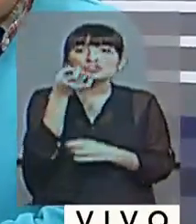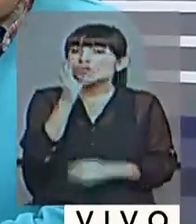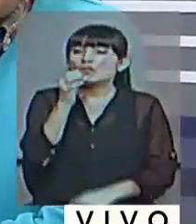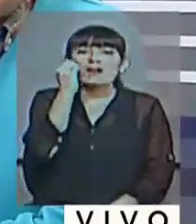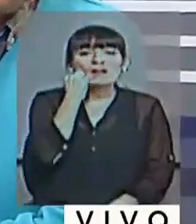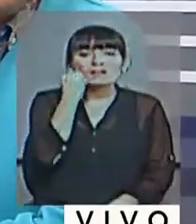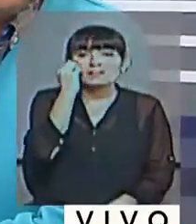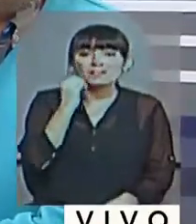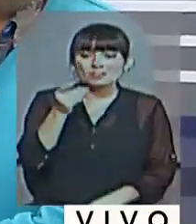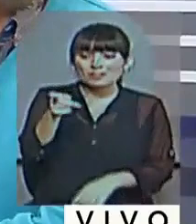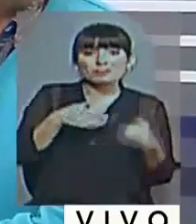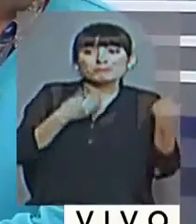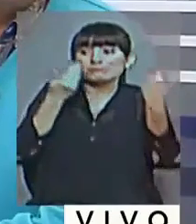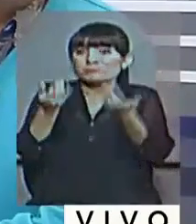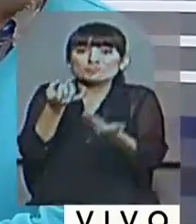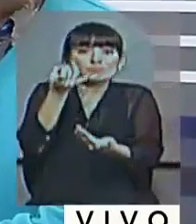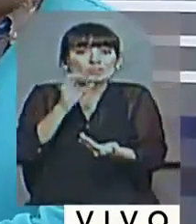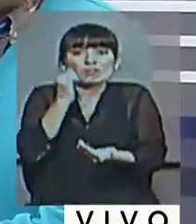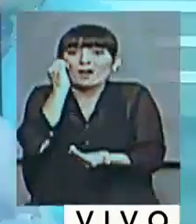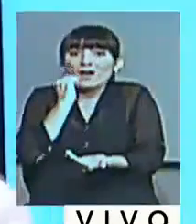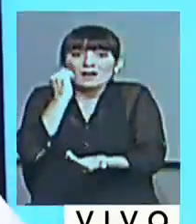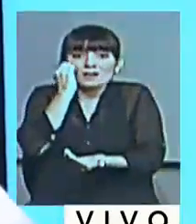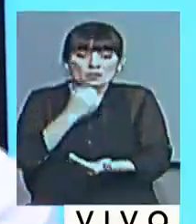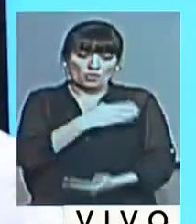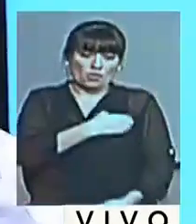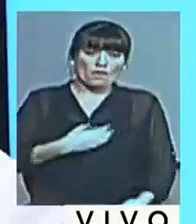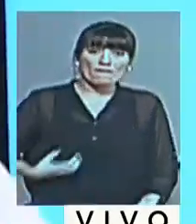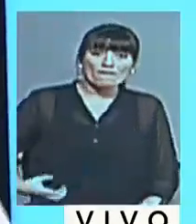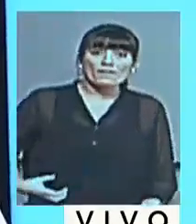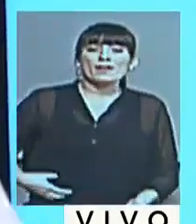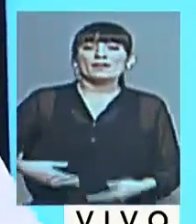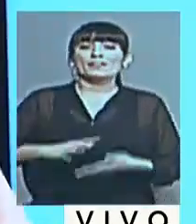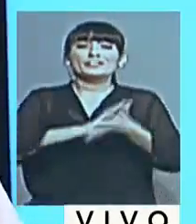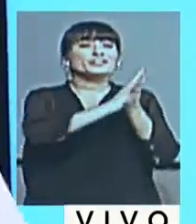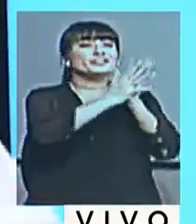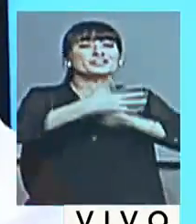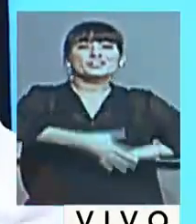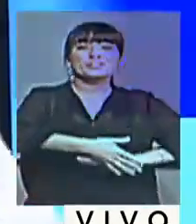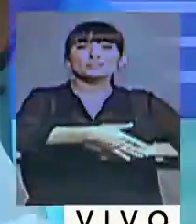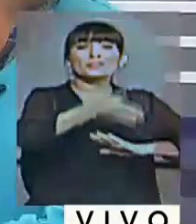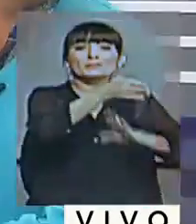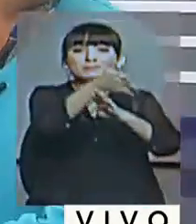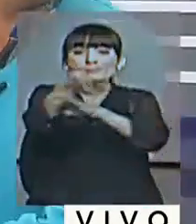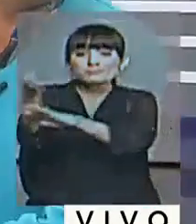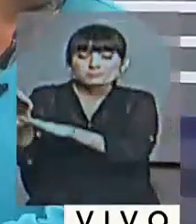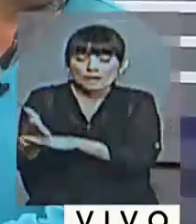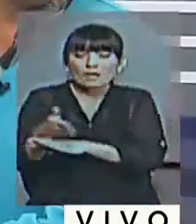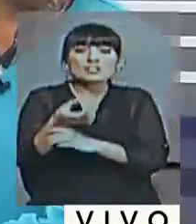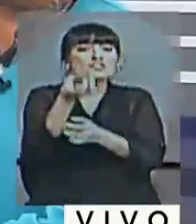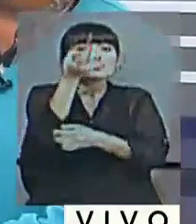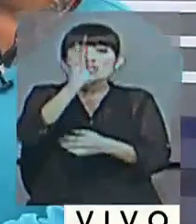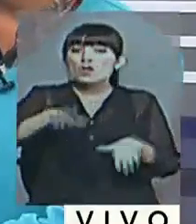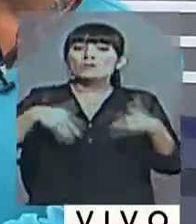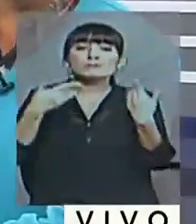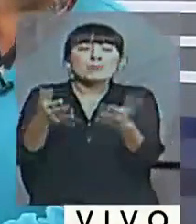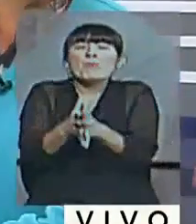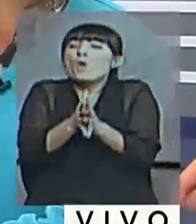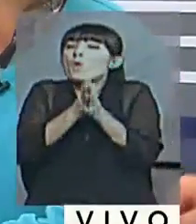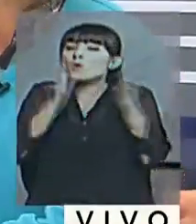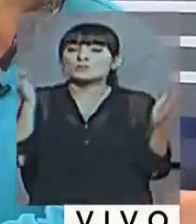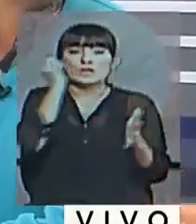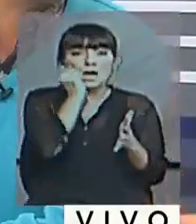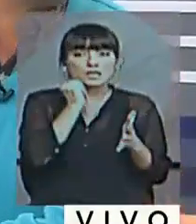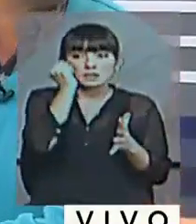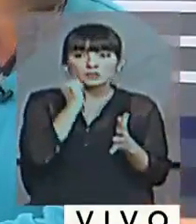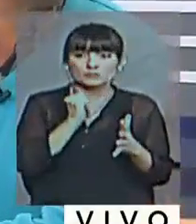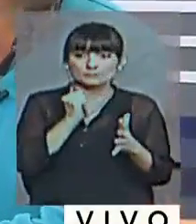Lo que han recibido es puro cariño. Mire, en el gobierno, en todas partes, Nelson, lo que han recibido es exceso Nelson de cariño. Lo que pasa